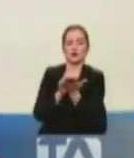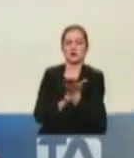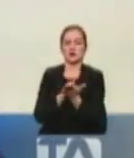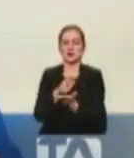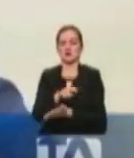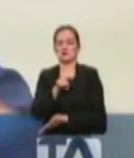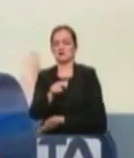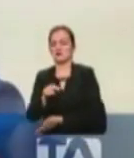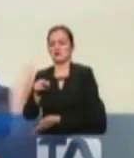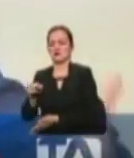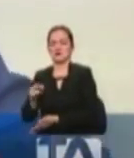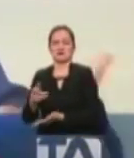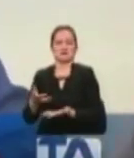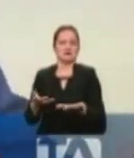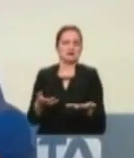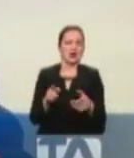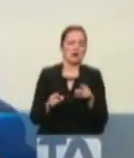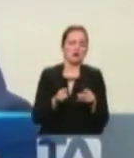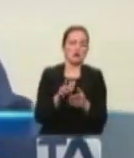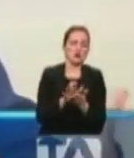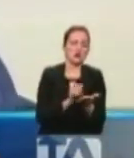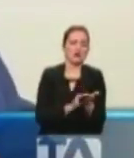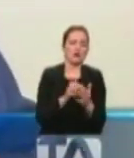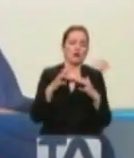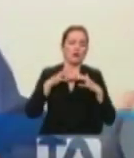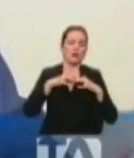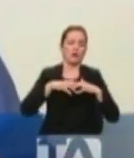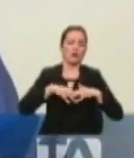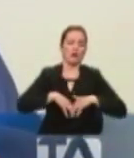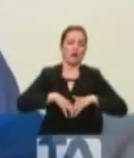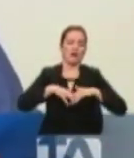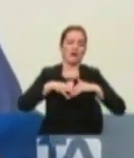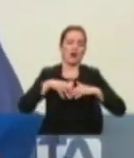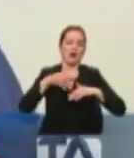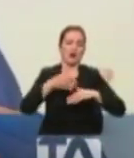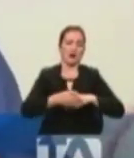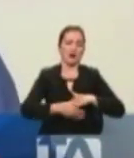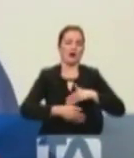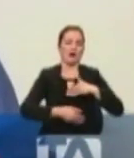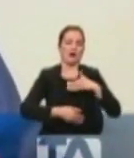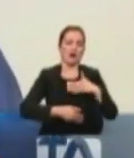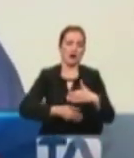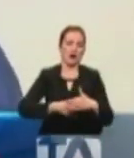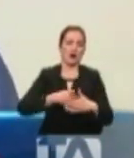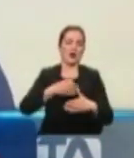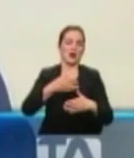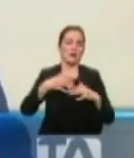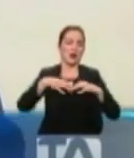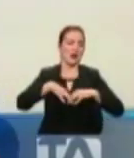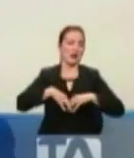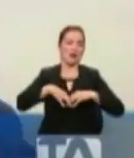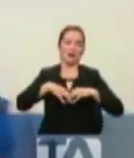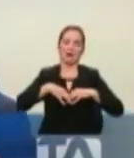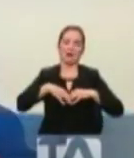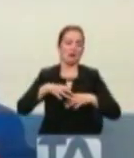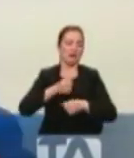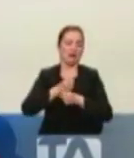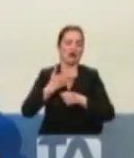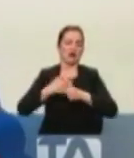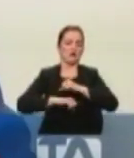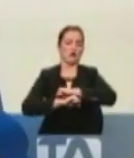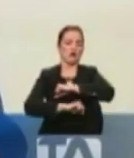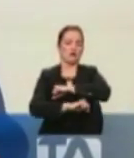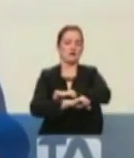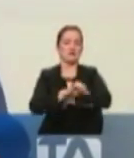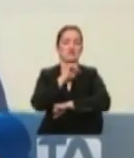territorio, muchos de los cuales fracasaron en el proceso de su consolidación, precisamente